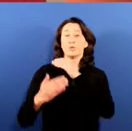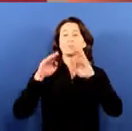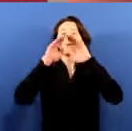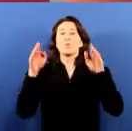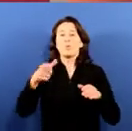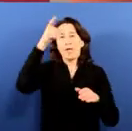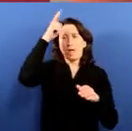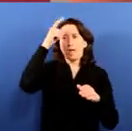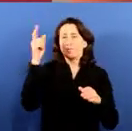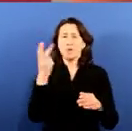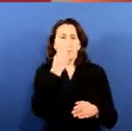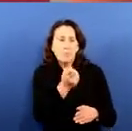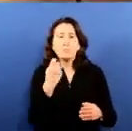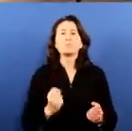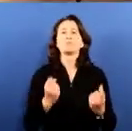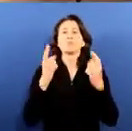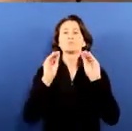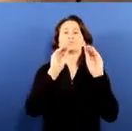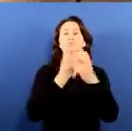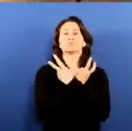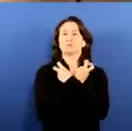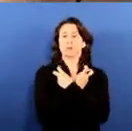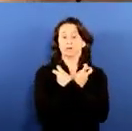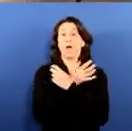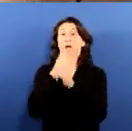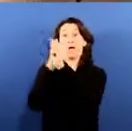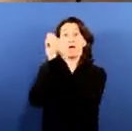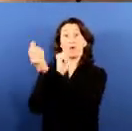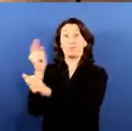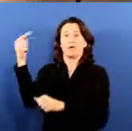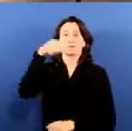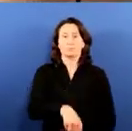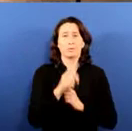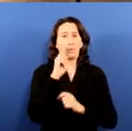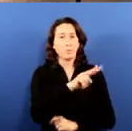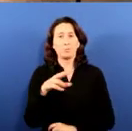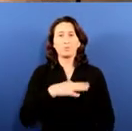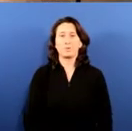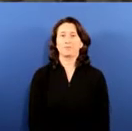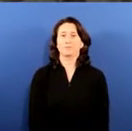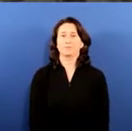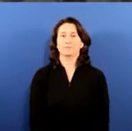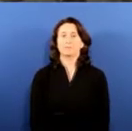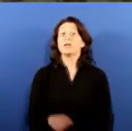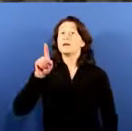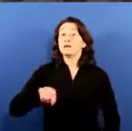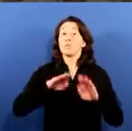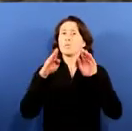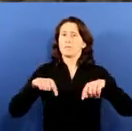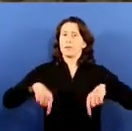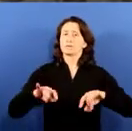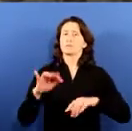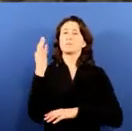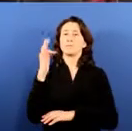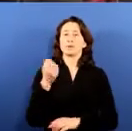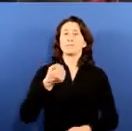eran eminentemente carnívoros, aunque también consumían vegetales y productos cocinados, que enterraban intencionadamente a sus muertos,